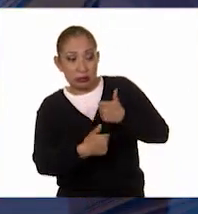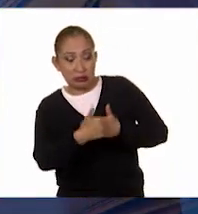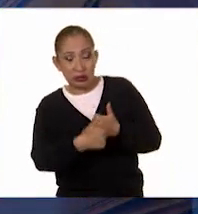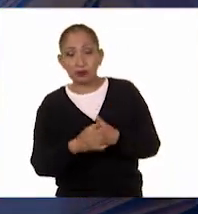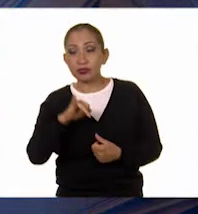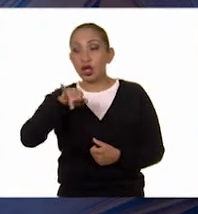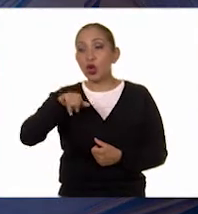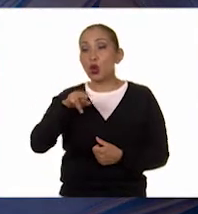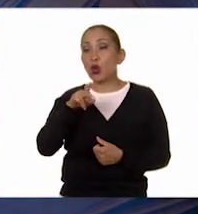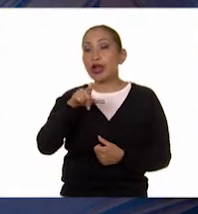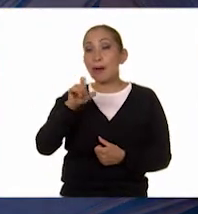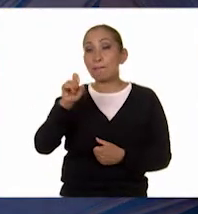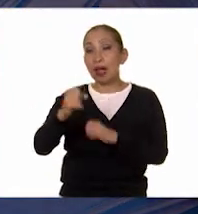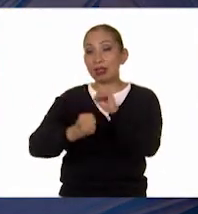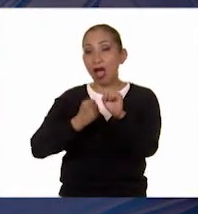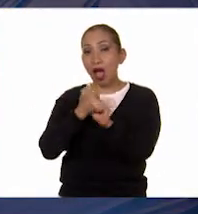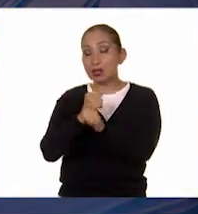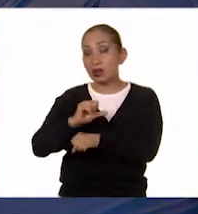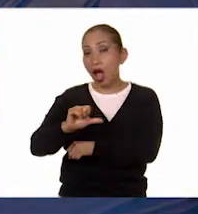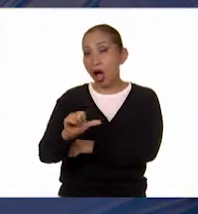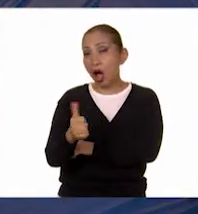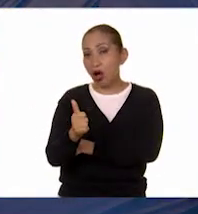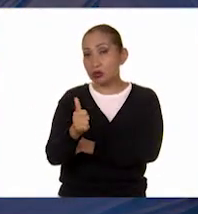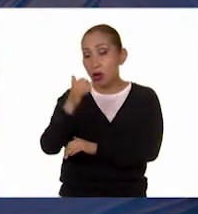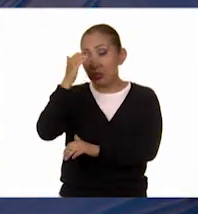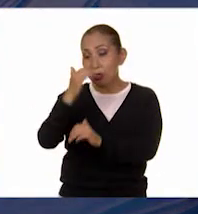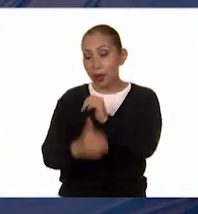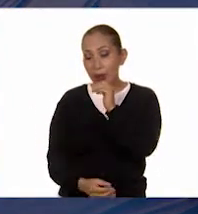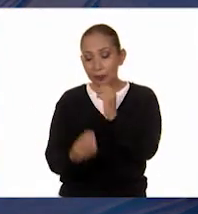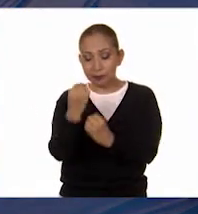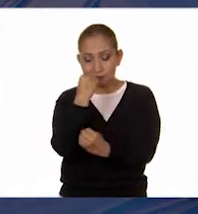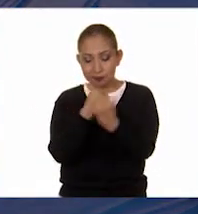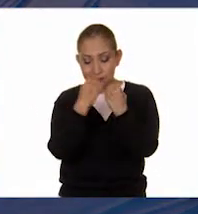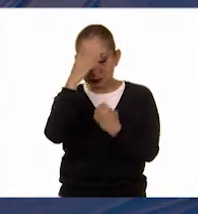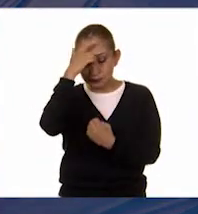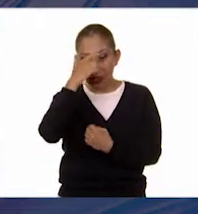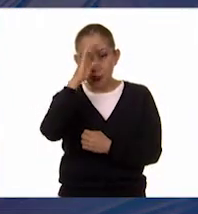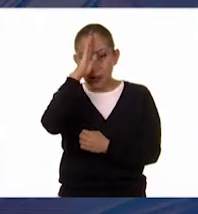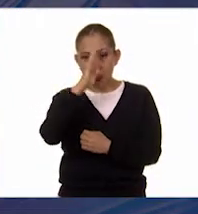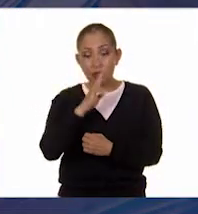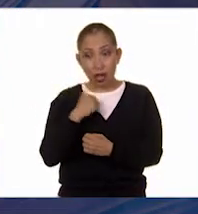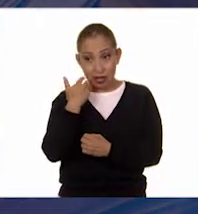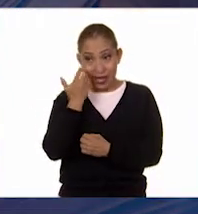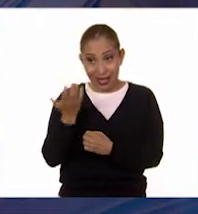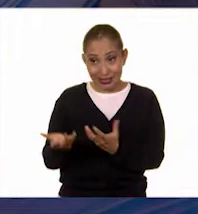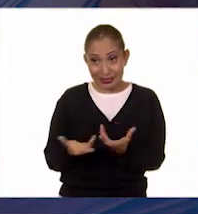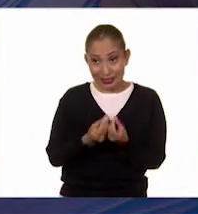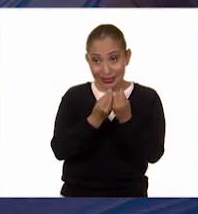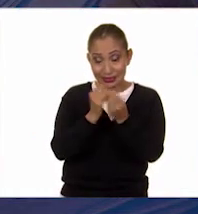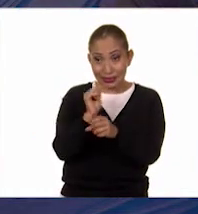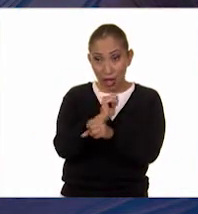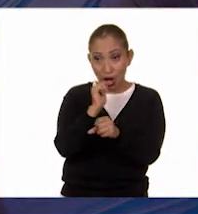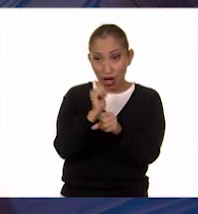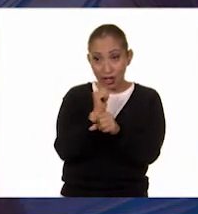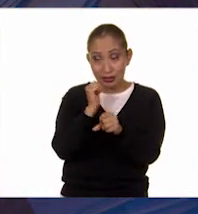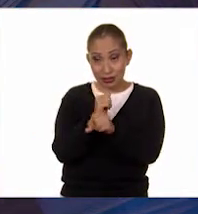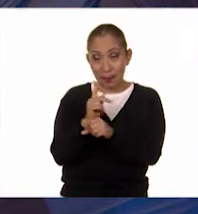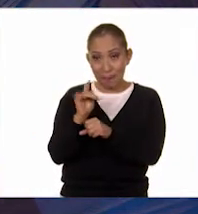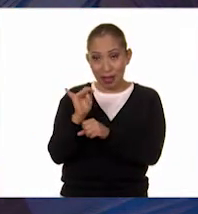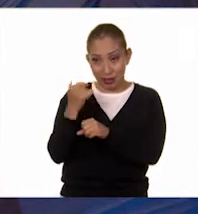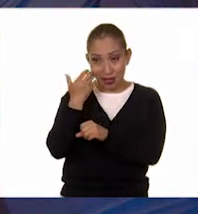Julia cumplió 20 años esa tarde de agosto. Al terminar el almuerzo, Pedro le preguntó si quería pasear en su coche por los alrededores de la